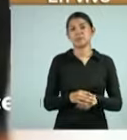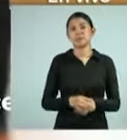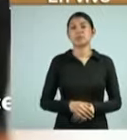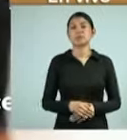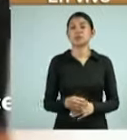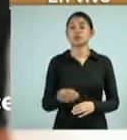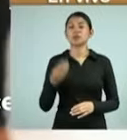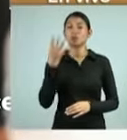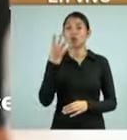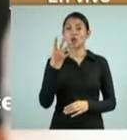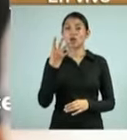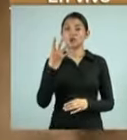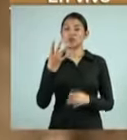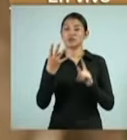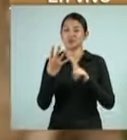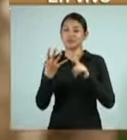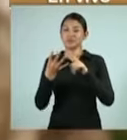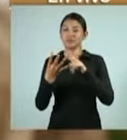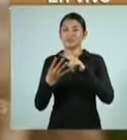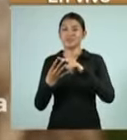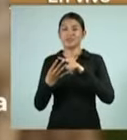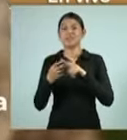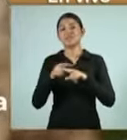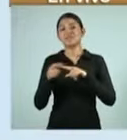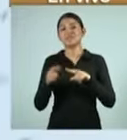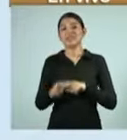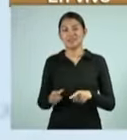los cuatro serotipos. Hoy,